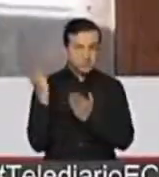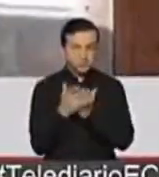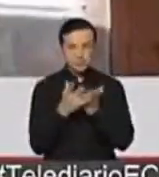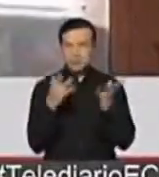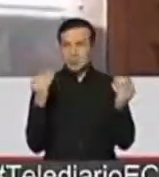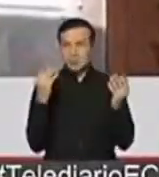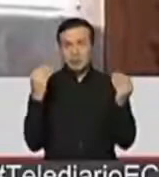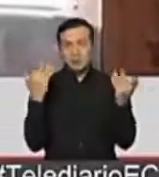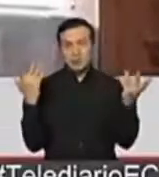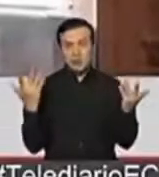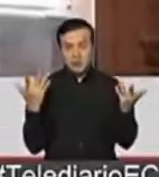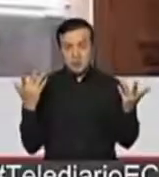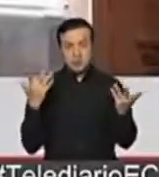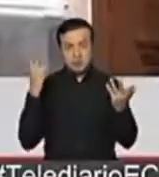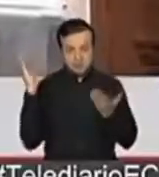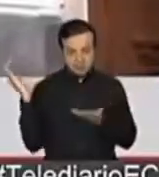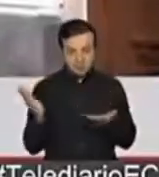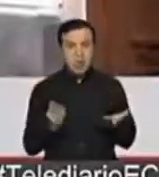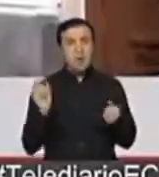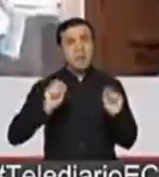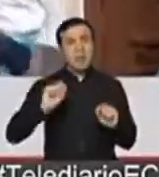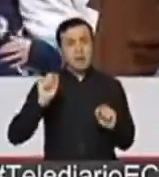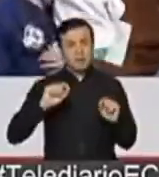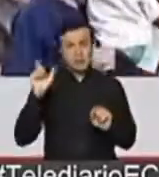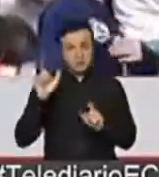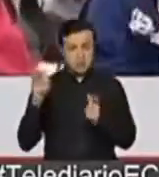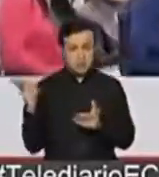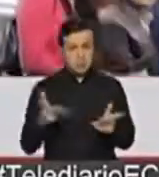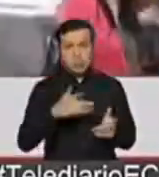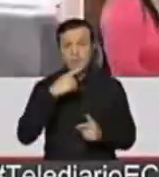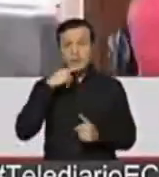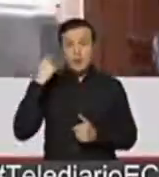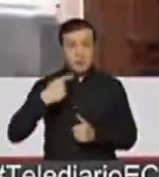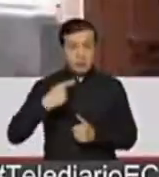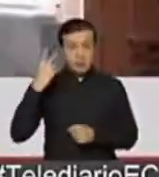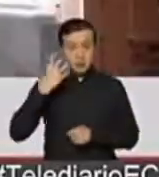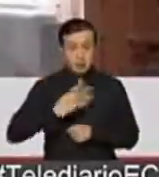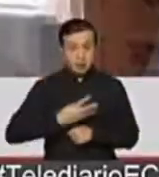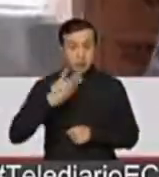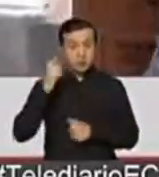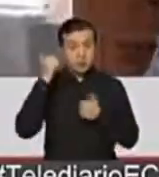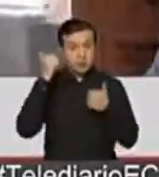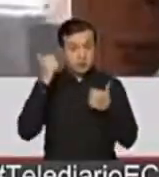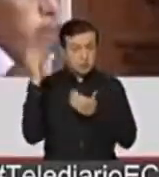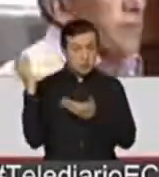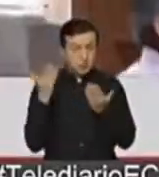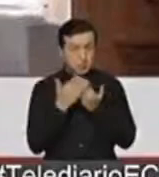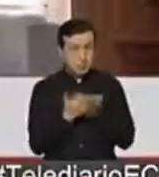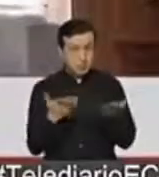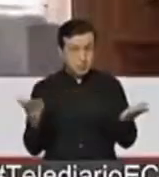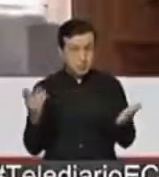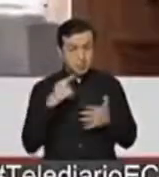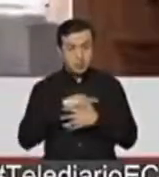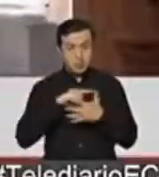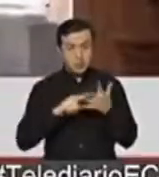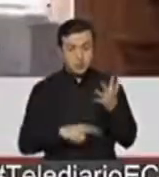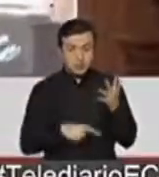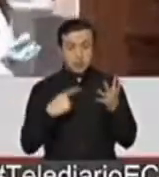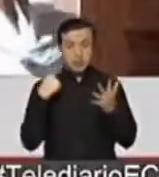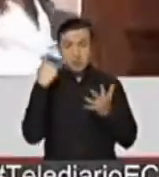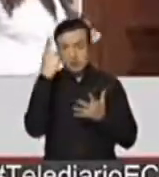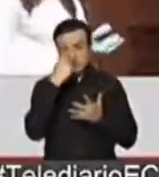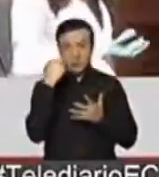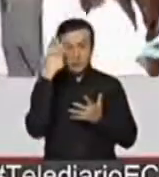grandes cantidades de dinero para divertirte y pasarla bien en este feriado, que es un feriado bien largo, bien chévere. Pues tenemos